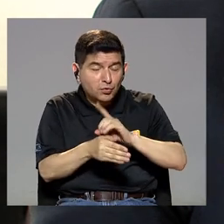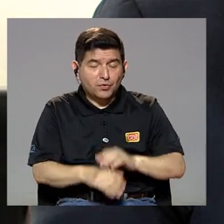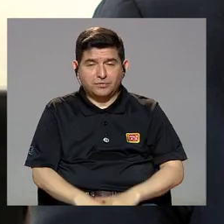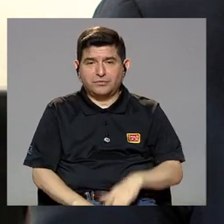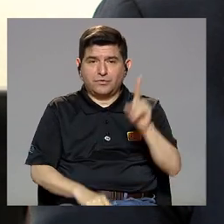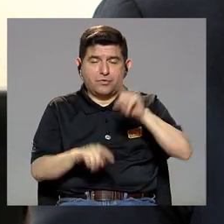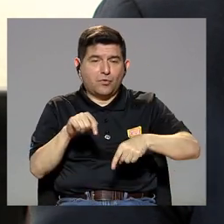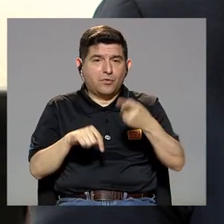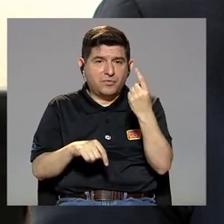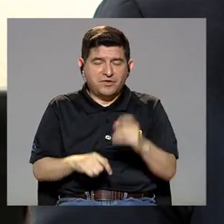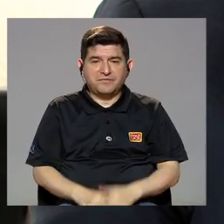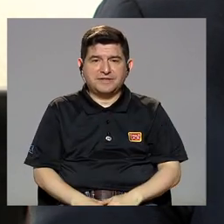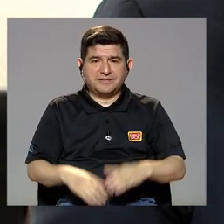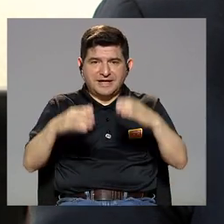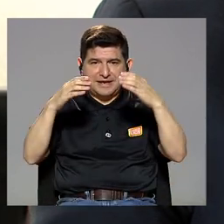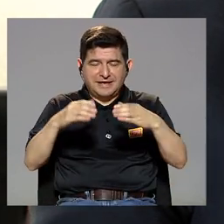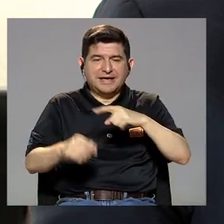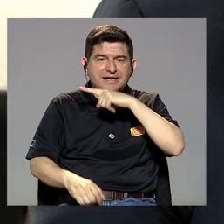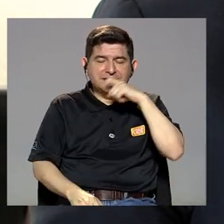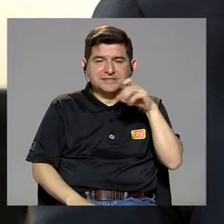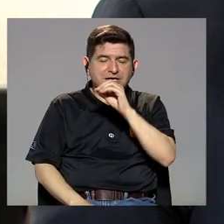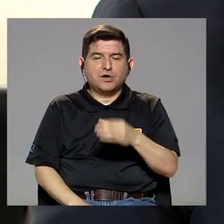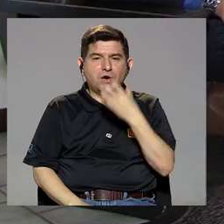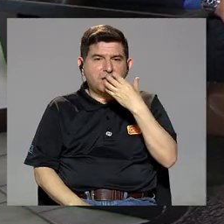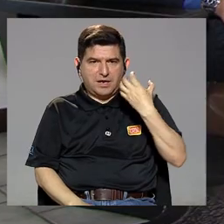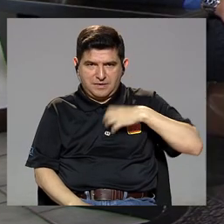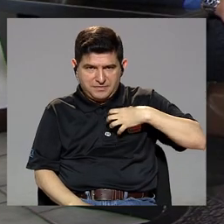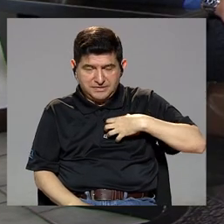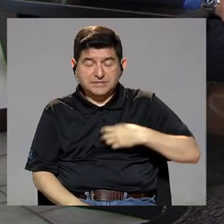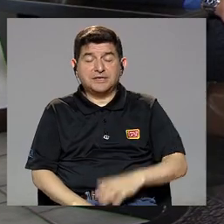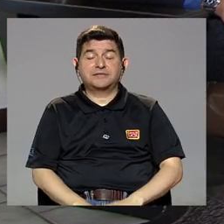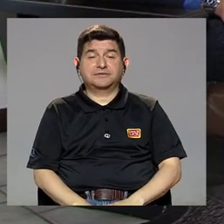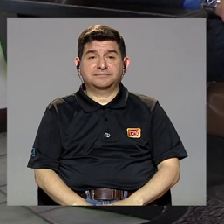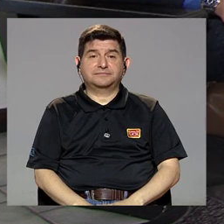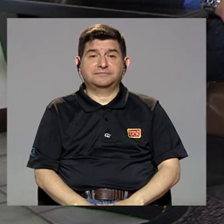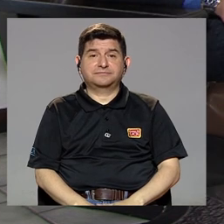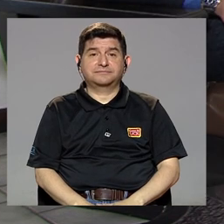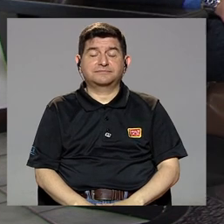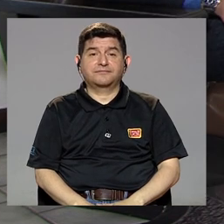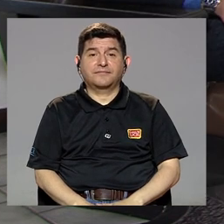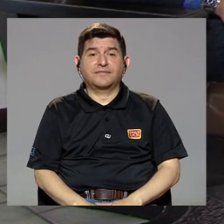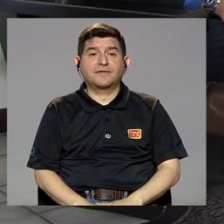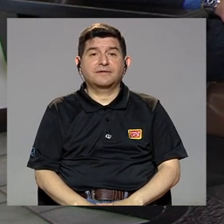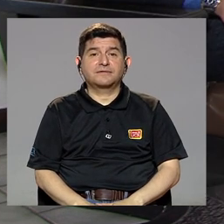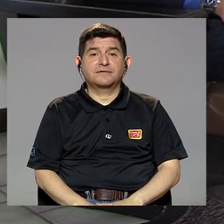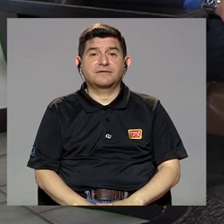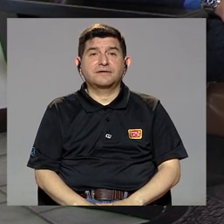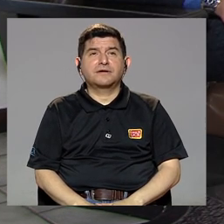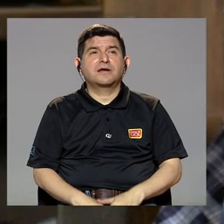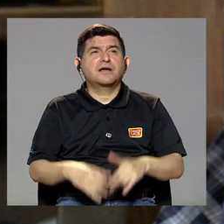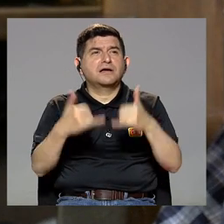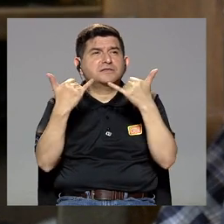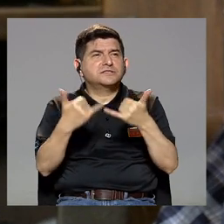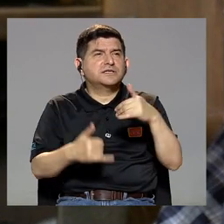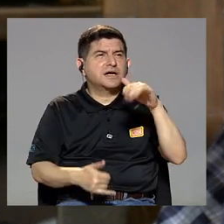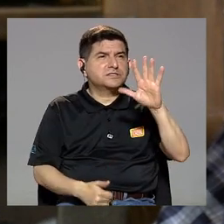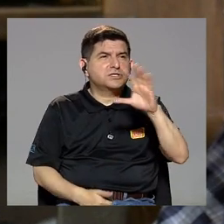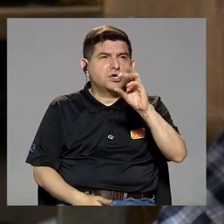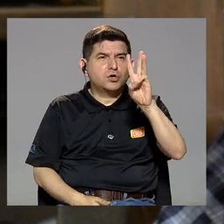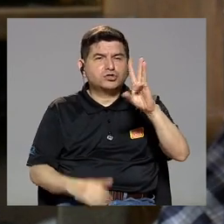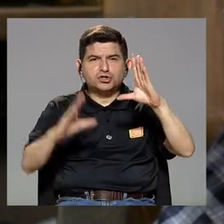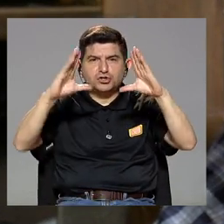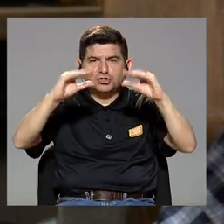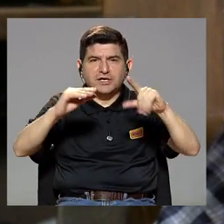podía faltar el queque seco y la manzana si no es que ya cuando eran las 5 o 6 de la tarde